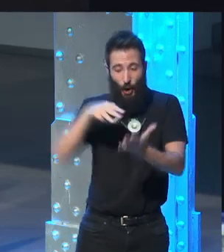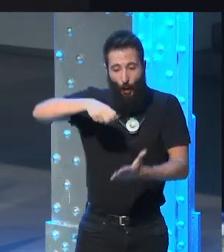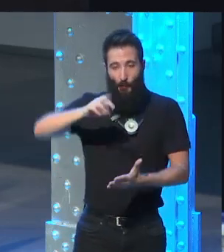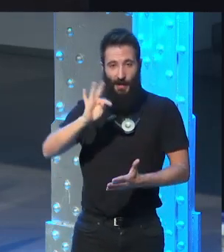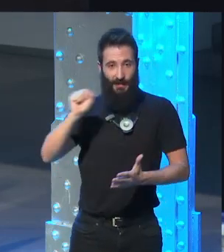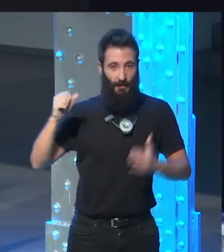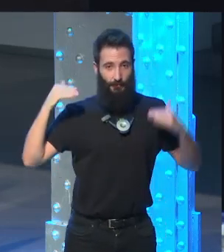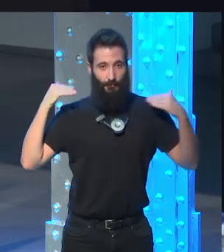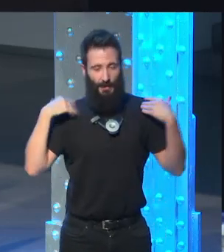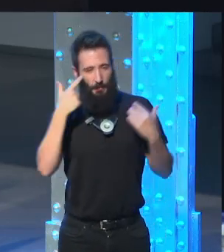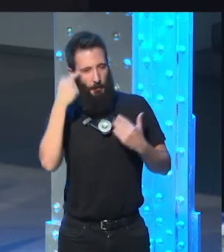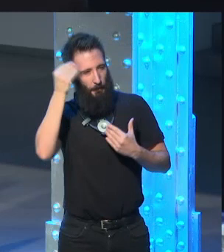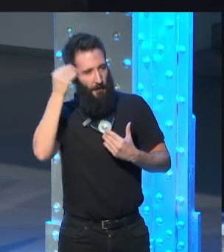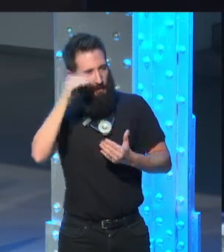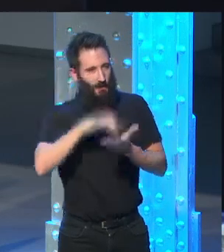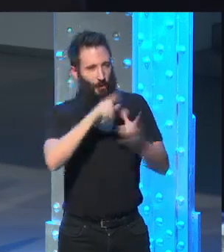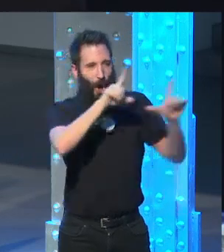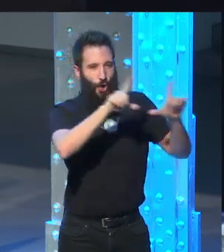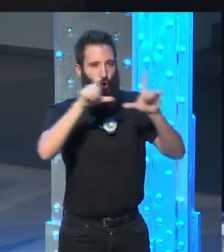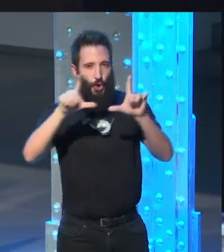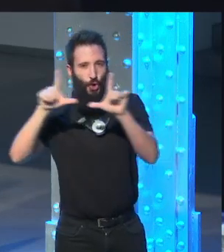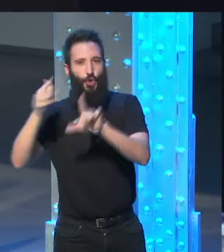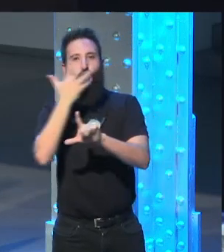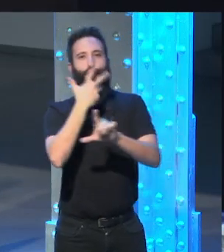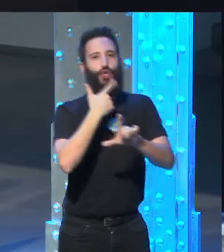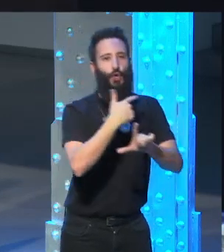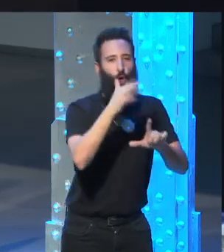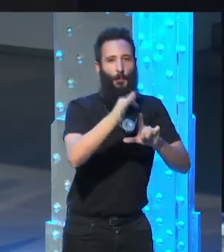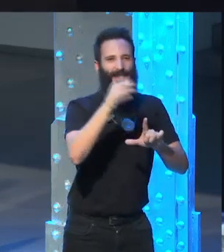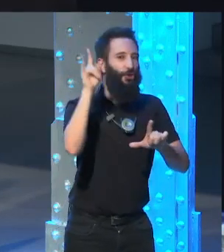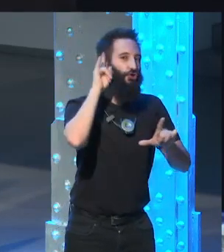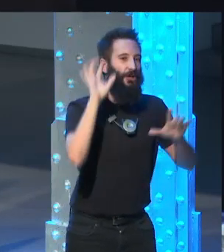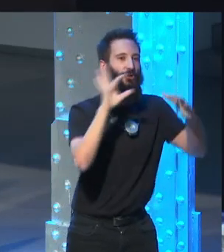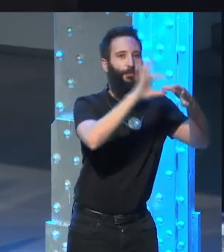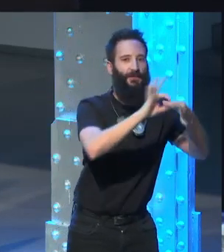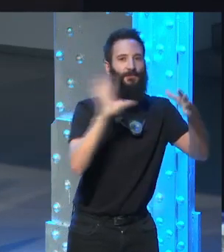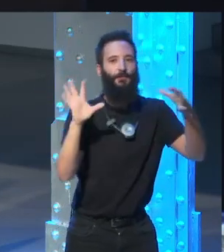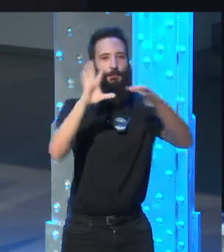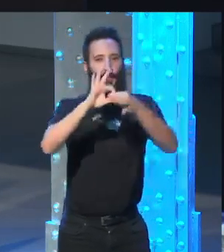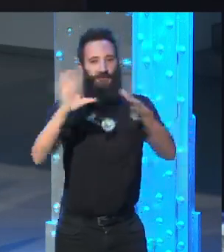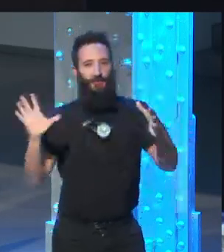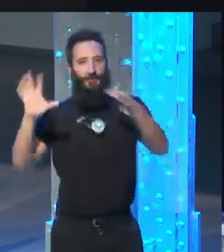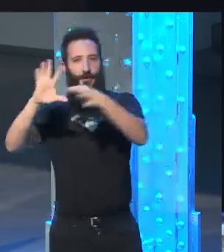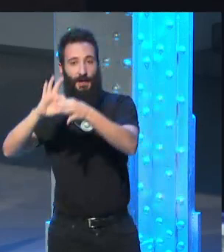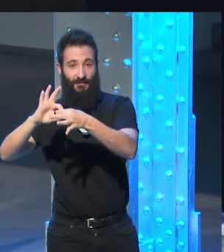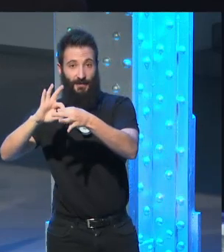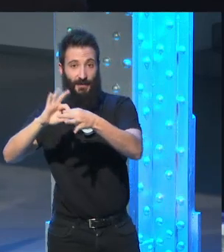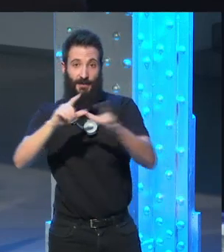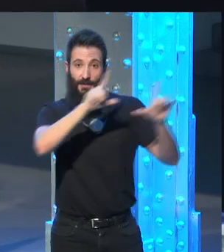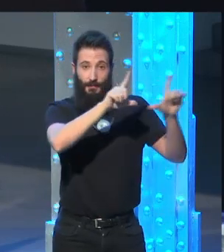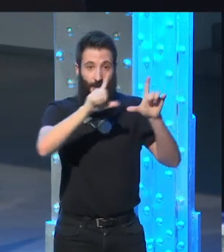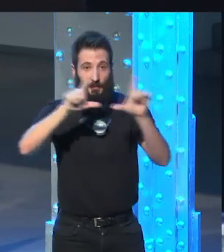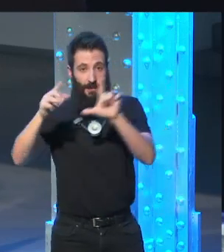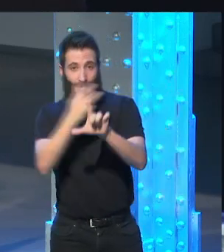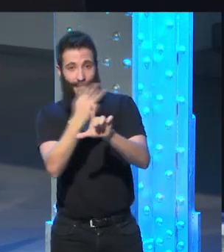Marta propuso, que era estos 3 paneles de color y un sonido asignado a cada panel, estos 3 organismos y qué tan diferentes o qué tan similares